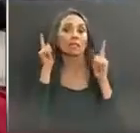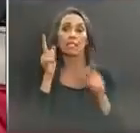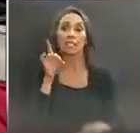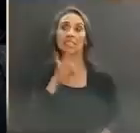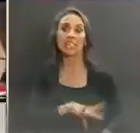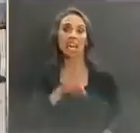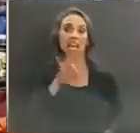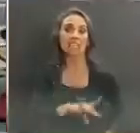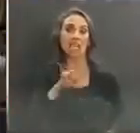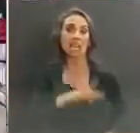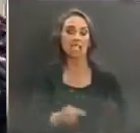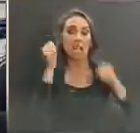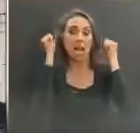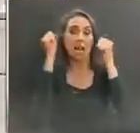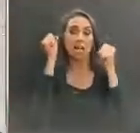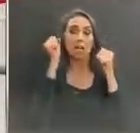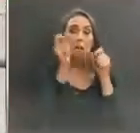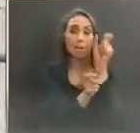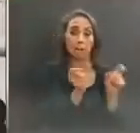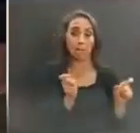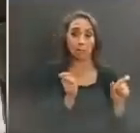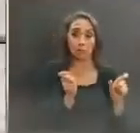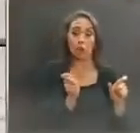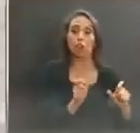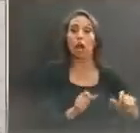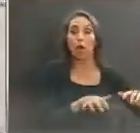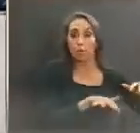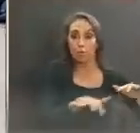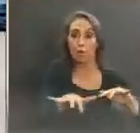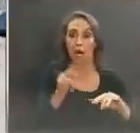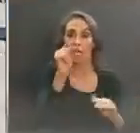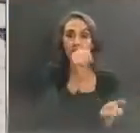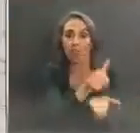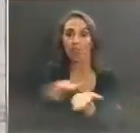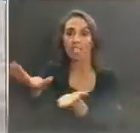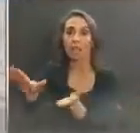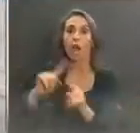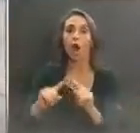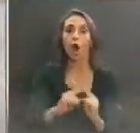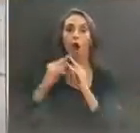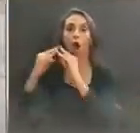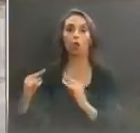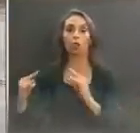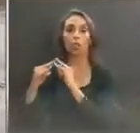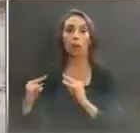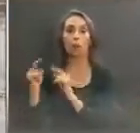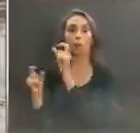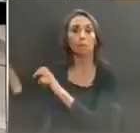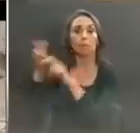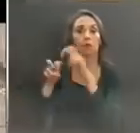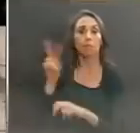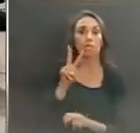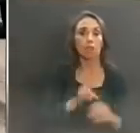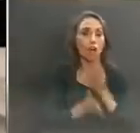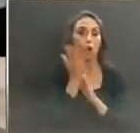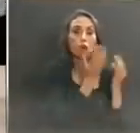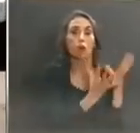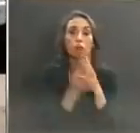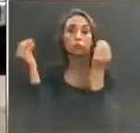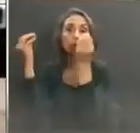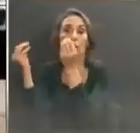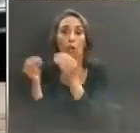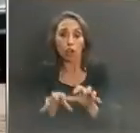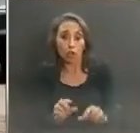Un grupo decidió desalojar por sus propios medios otro campamento de inmigrantes venezolanos que huyeron dejando ahí sus